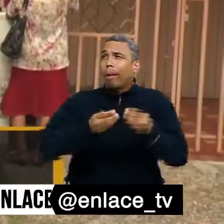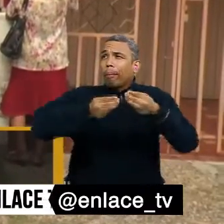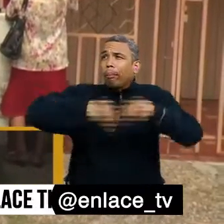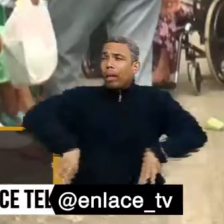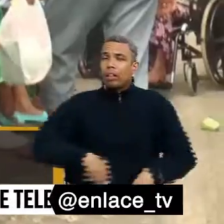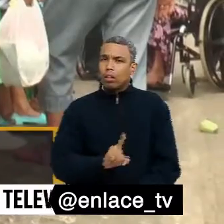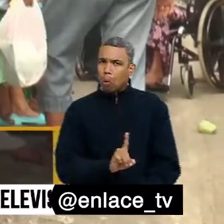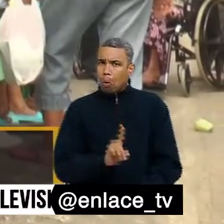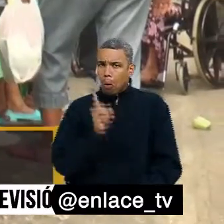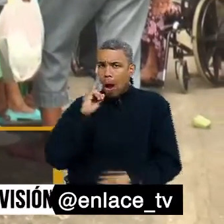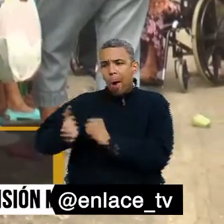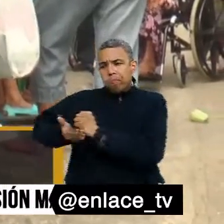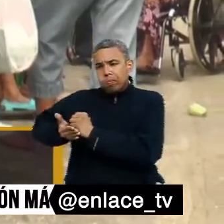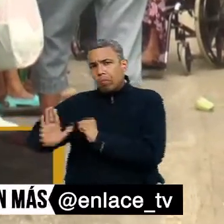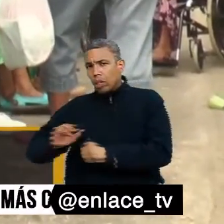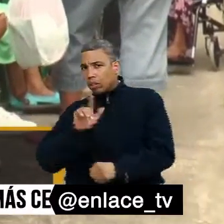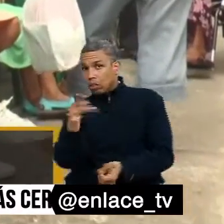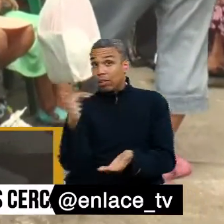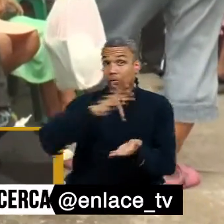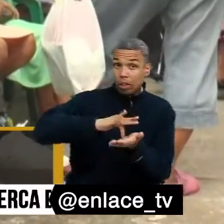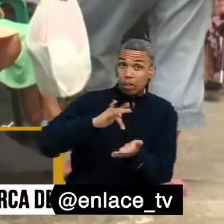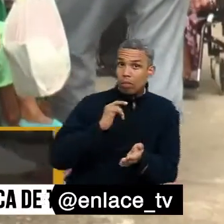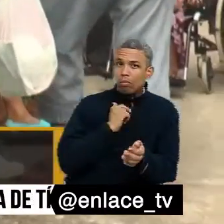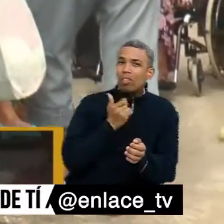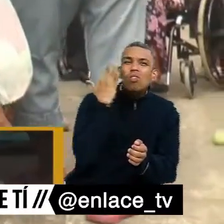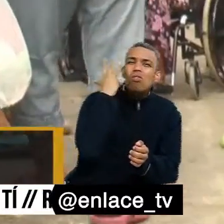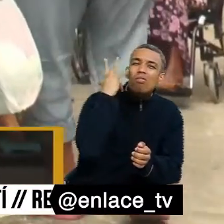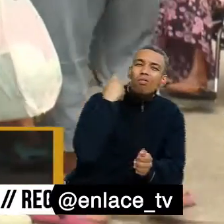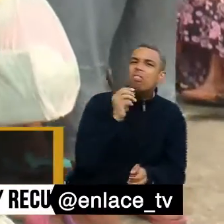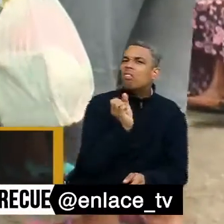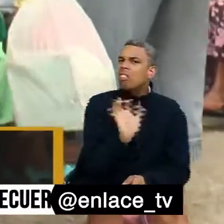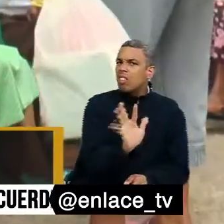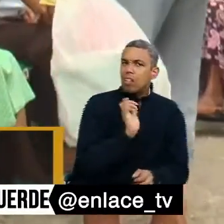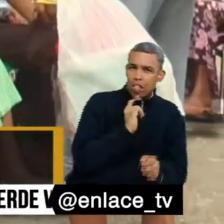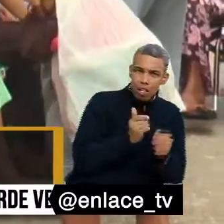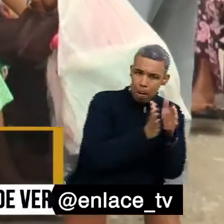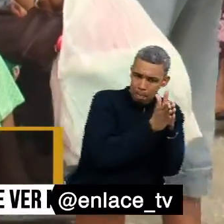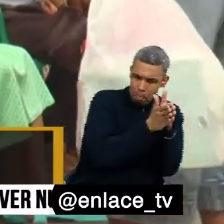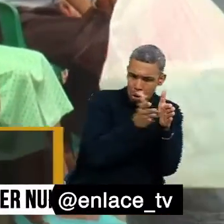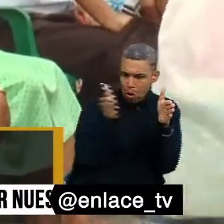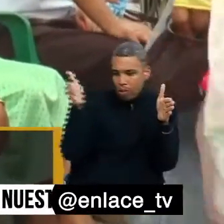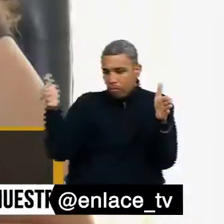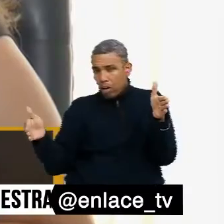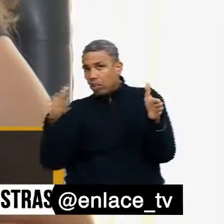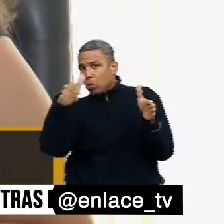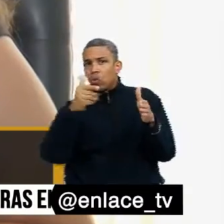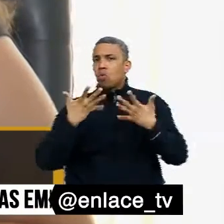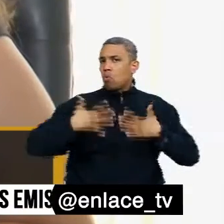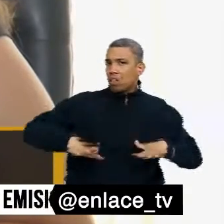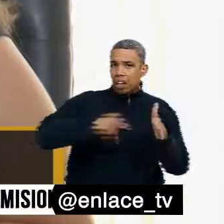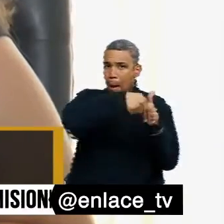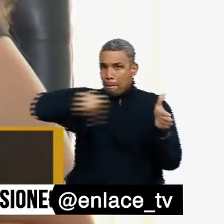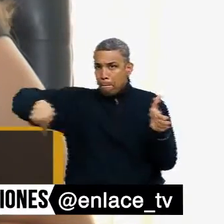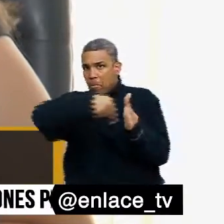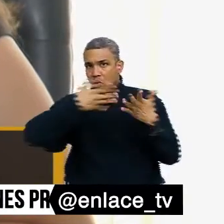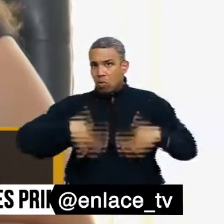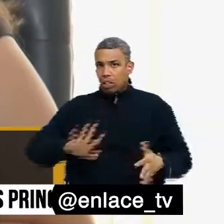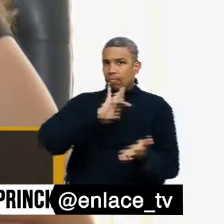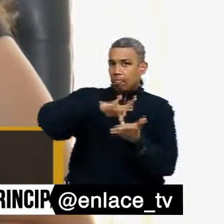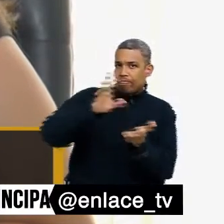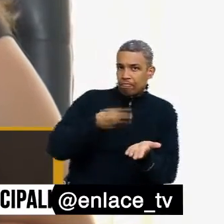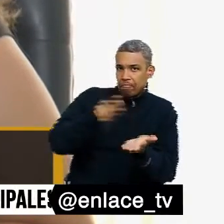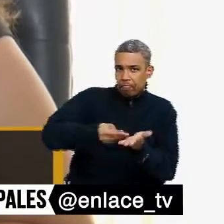día 26 de julio. Normalmente se les acumulan dos nóminas para poder realizar el pago. Si ese es el caso, pues igual van a